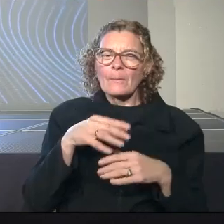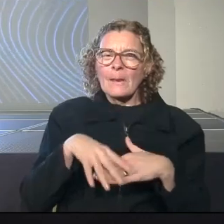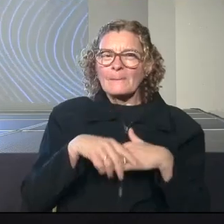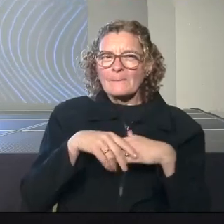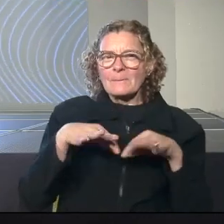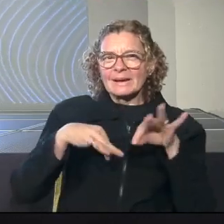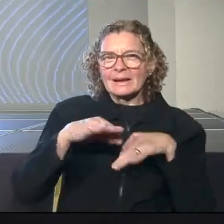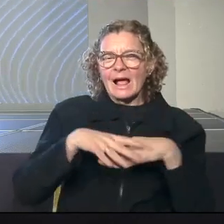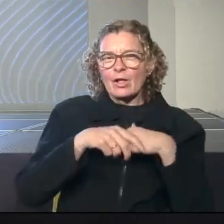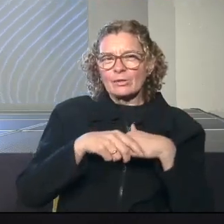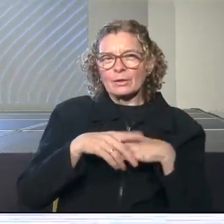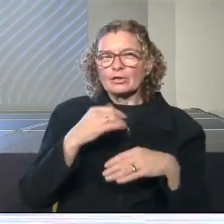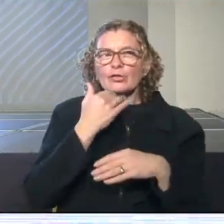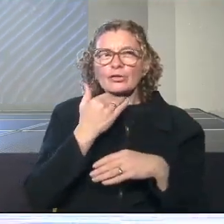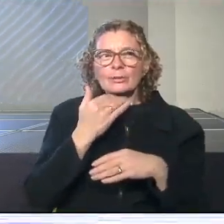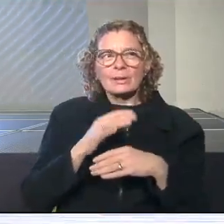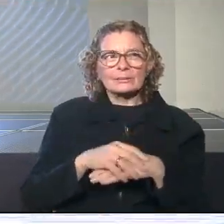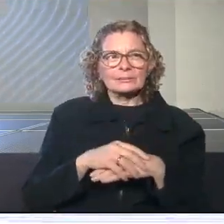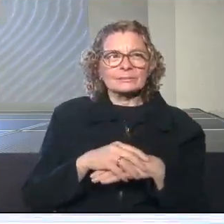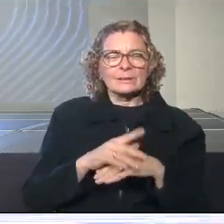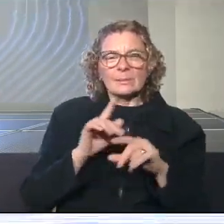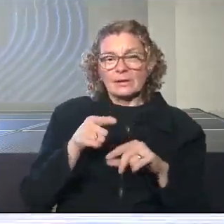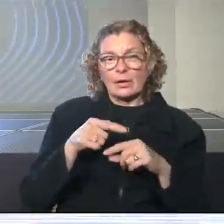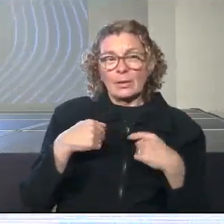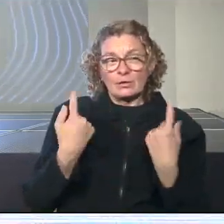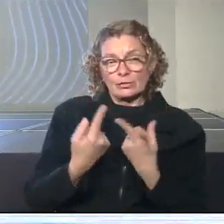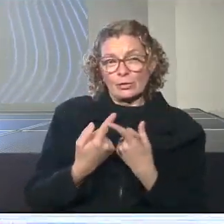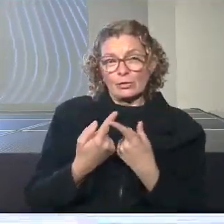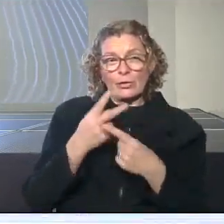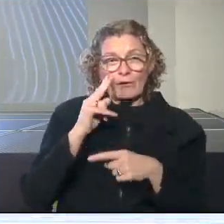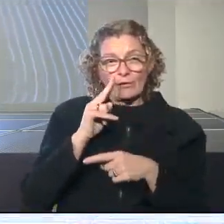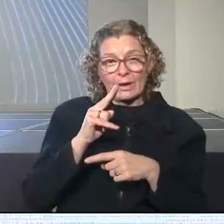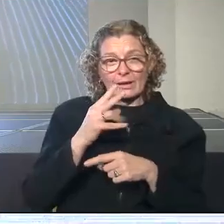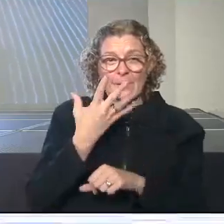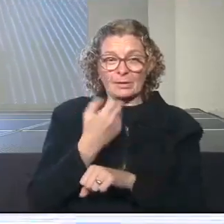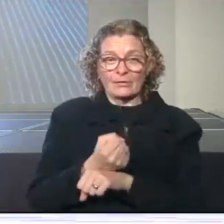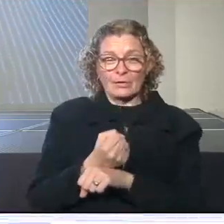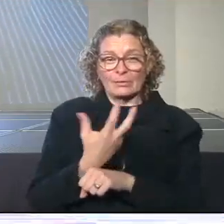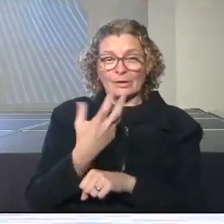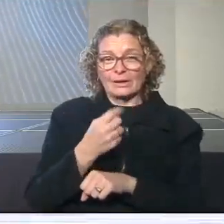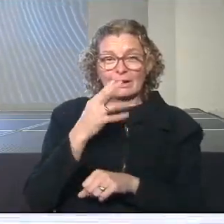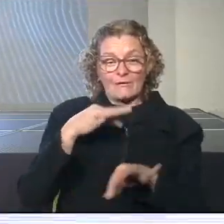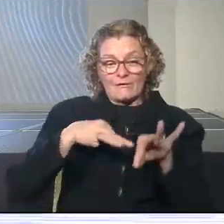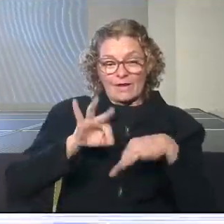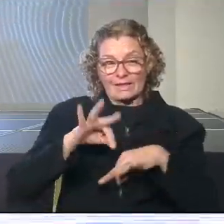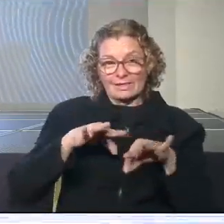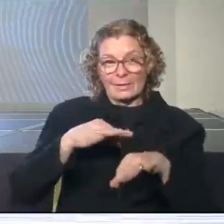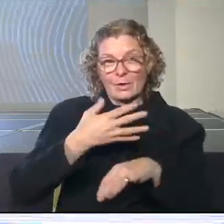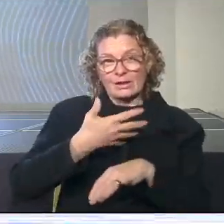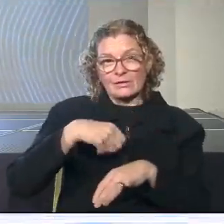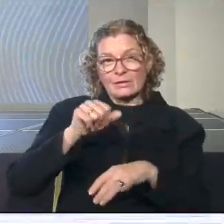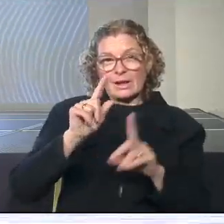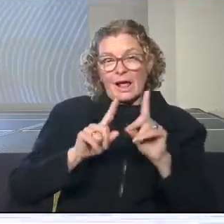los que no estén familiarizados y para aquellos que ya quizás venden en la plataforma o tienen ganas de vender, que puedan llevarse